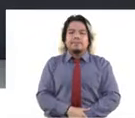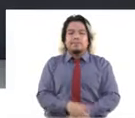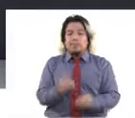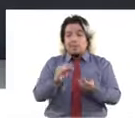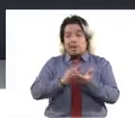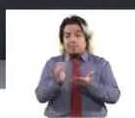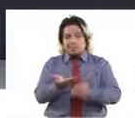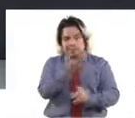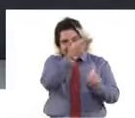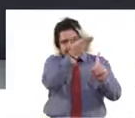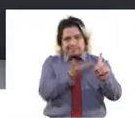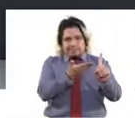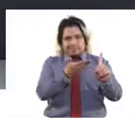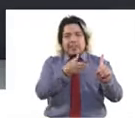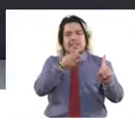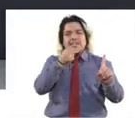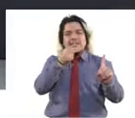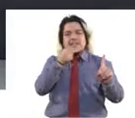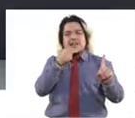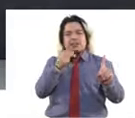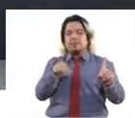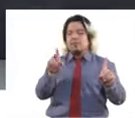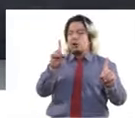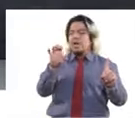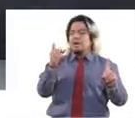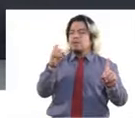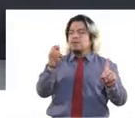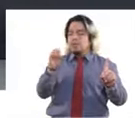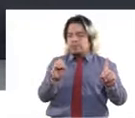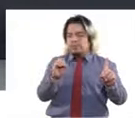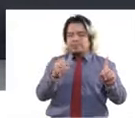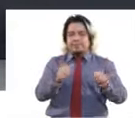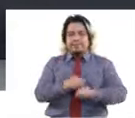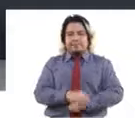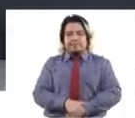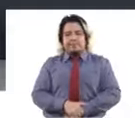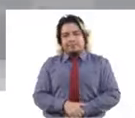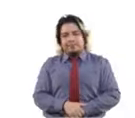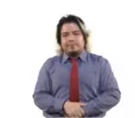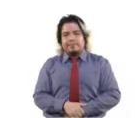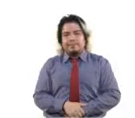Agradecemos las palabras del policía Sánchez Rico Eduardo David.